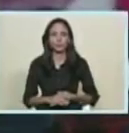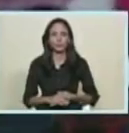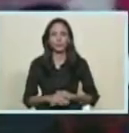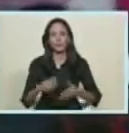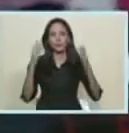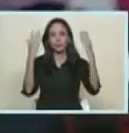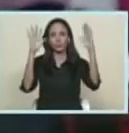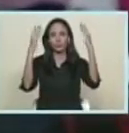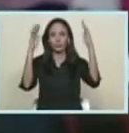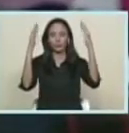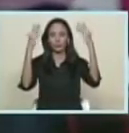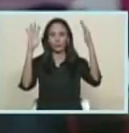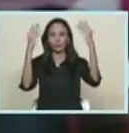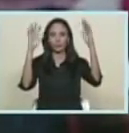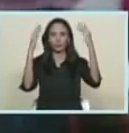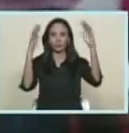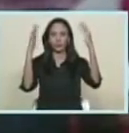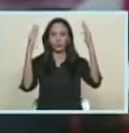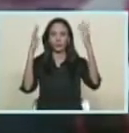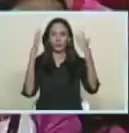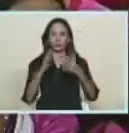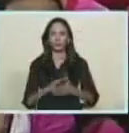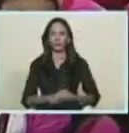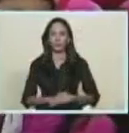Repotenciado para la batalla por la patria toda.